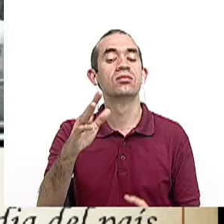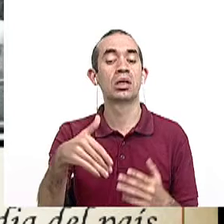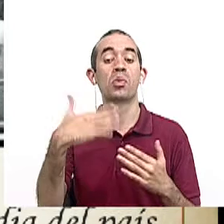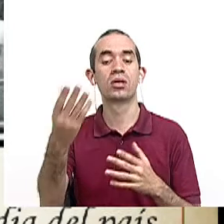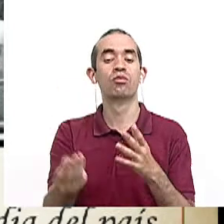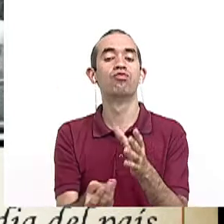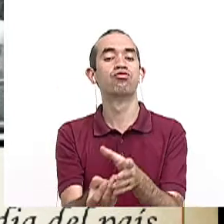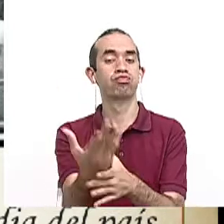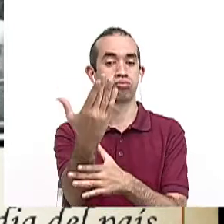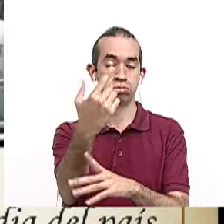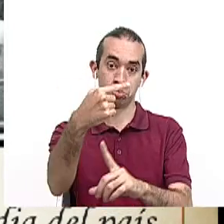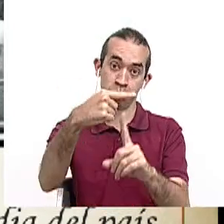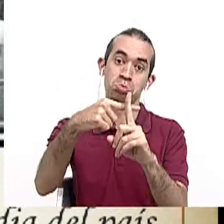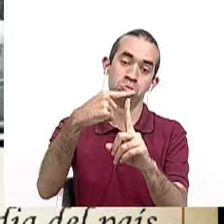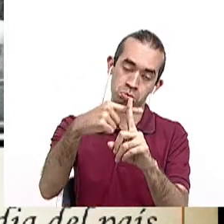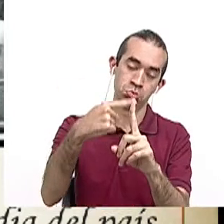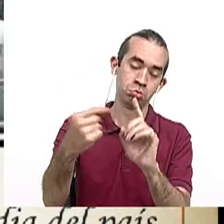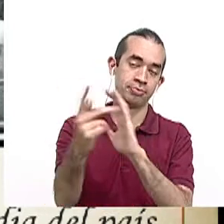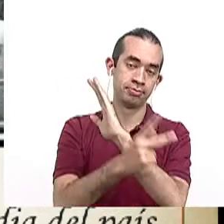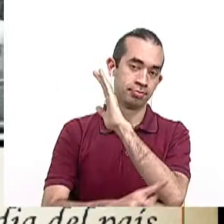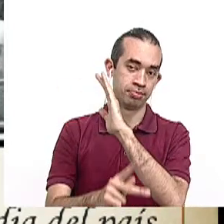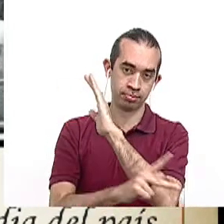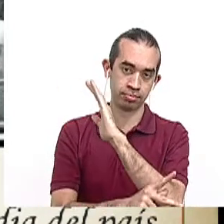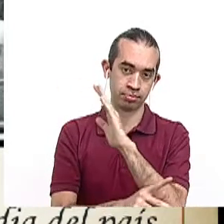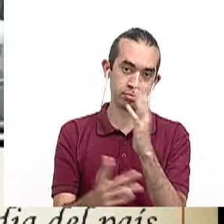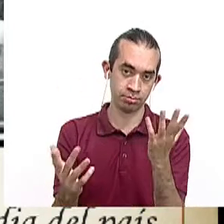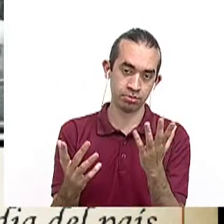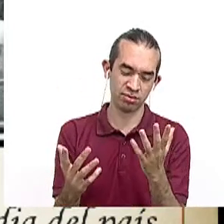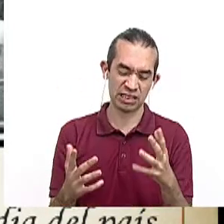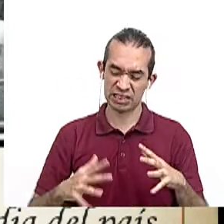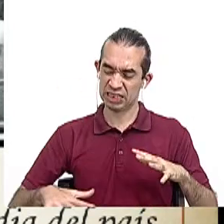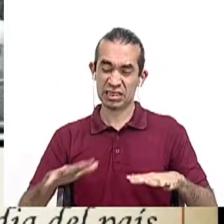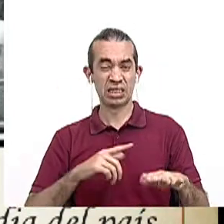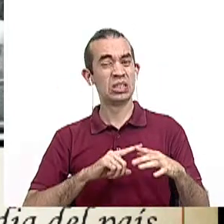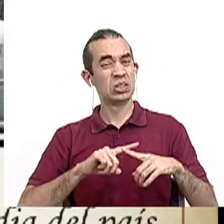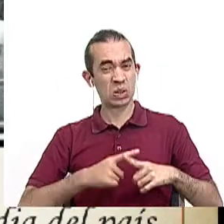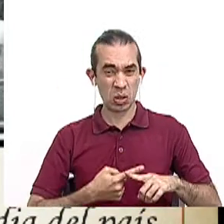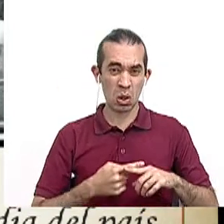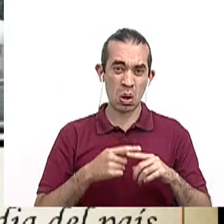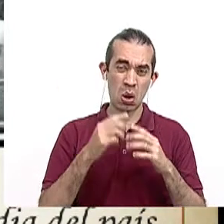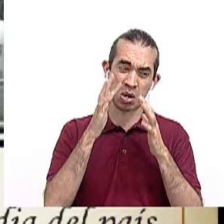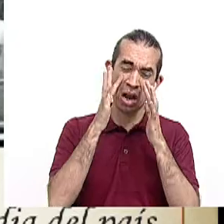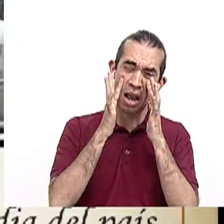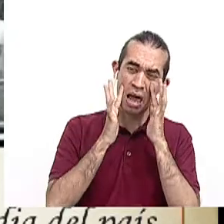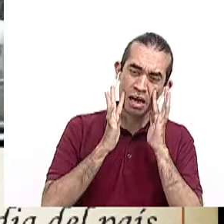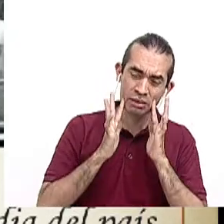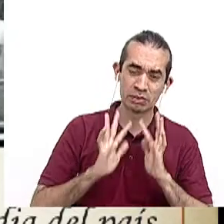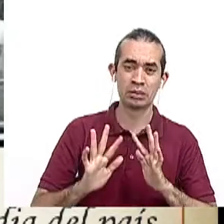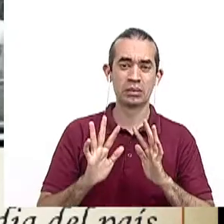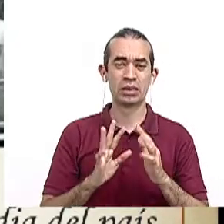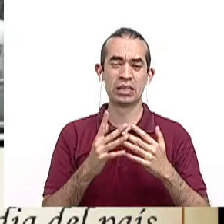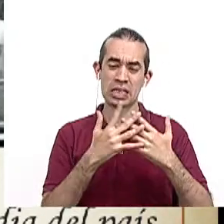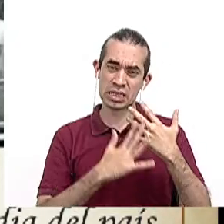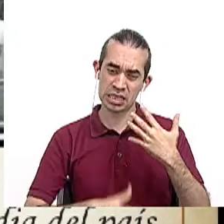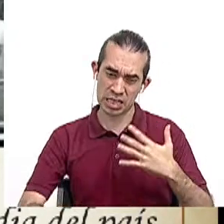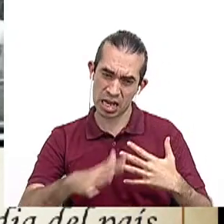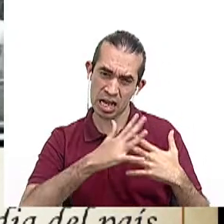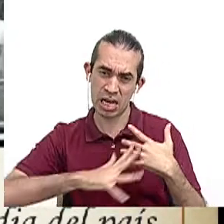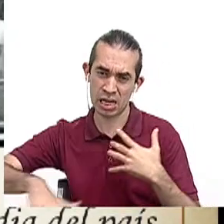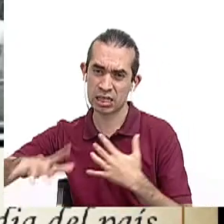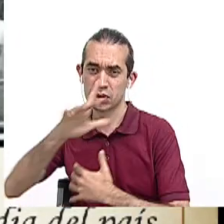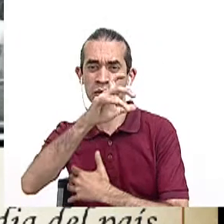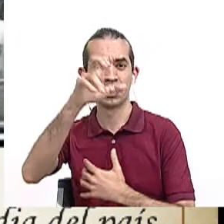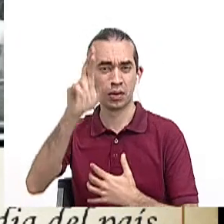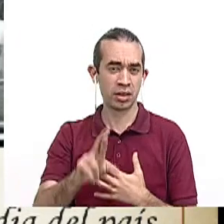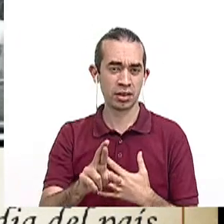sería algo muy positivo para nuestro país, construido sí sobre el dolor, las lágrimas y la sangre de los costarricenses, y es una